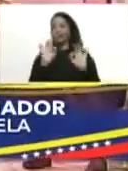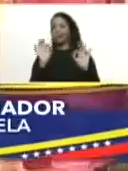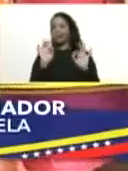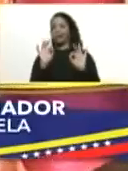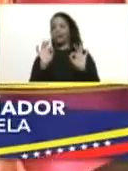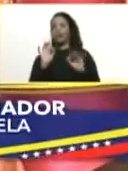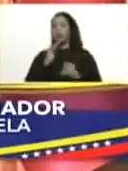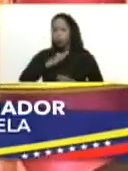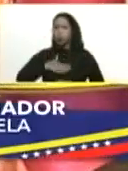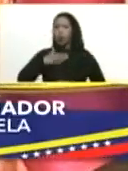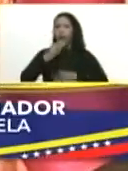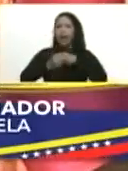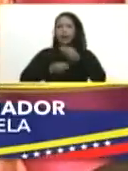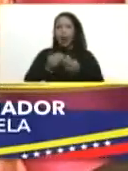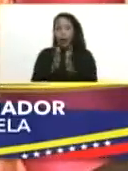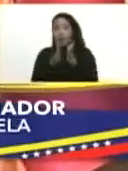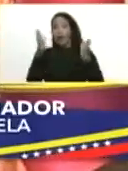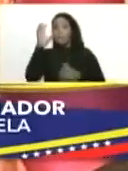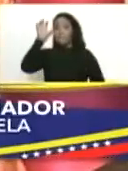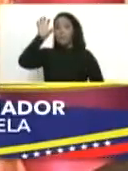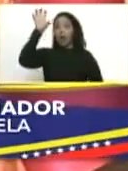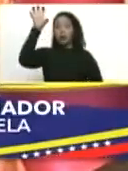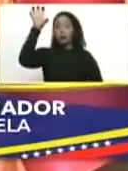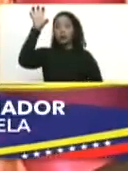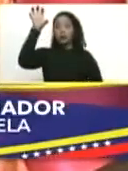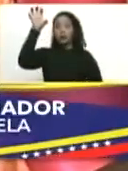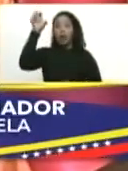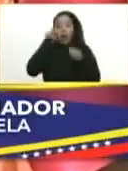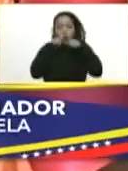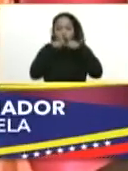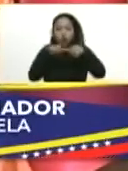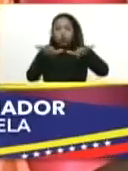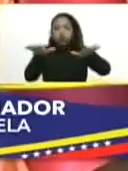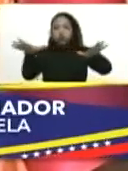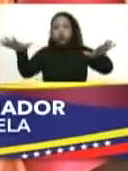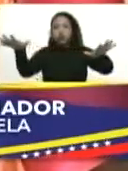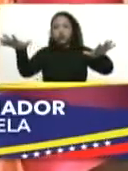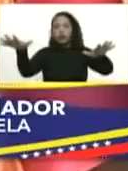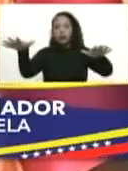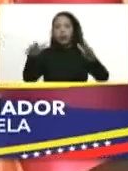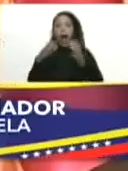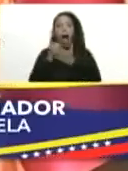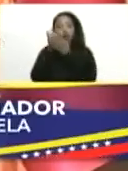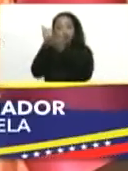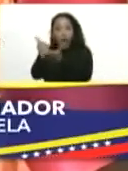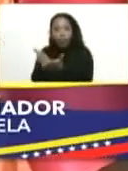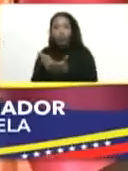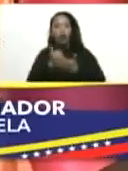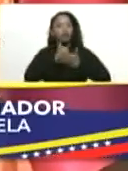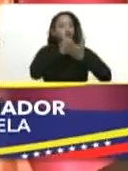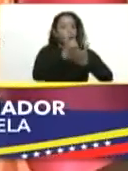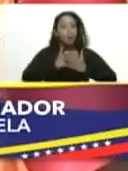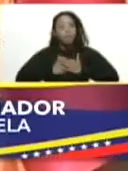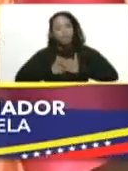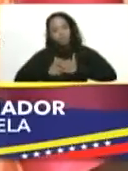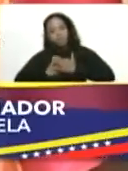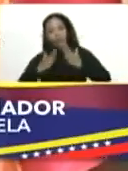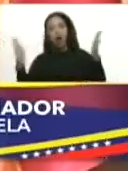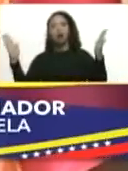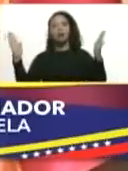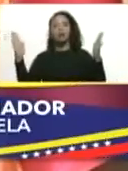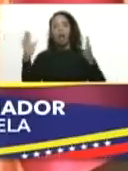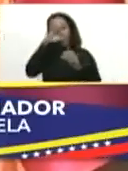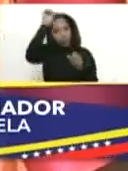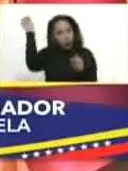De que se puede ser una gran potencia extendiendo las manos para la cooperación, para la solidaridad, para